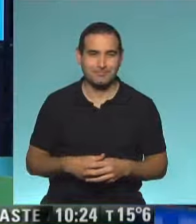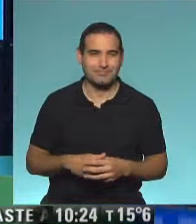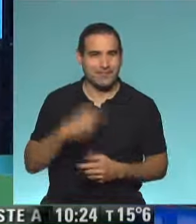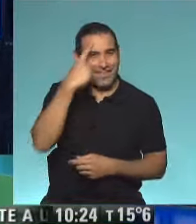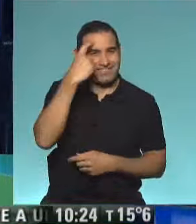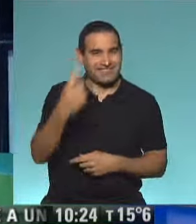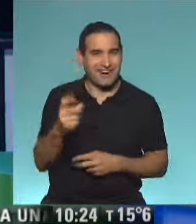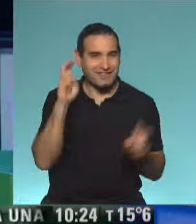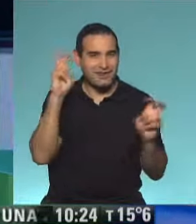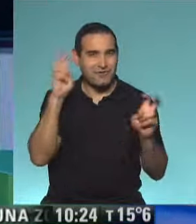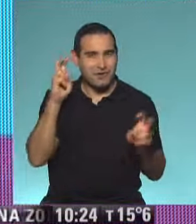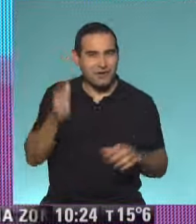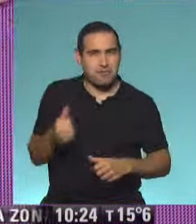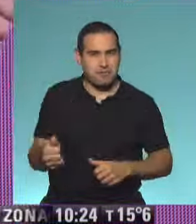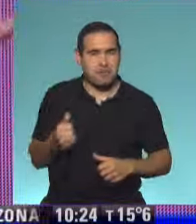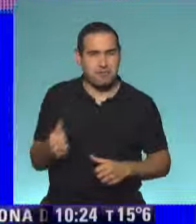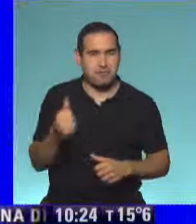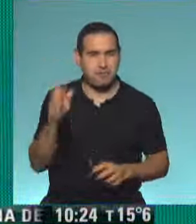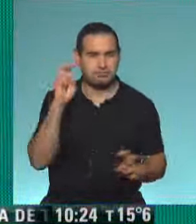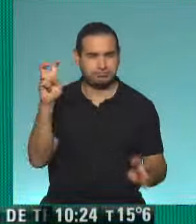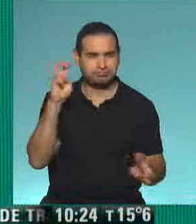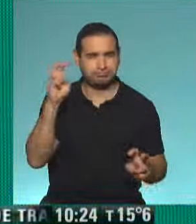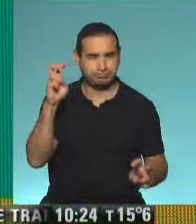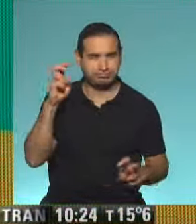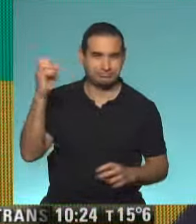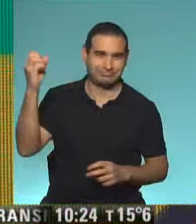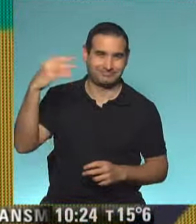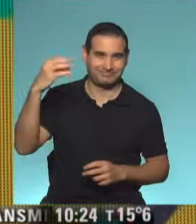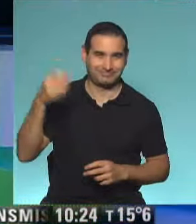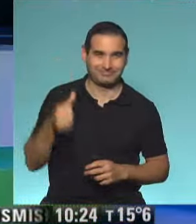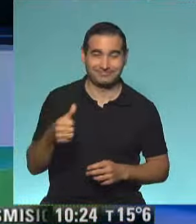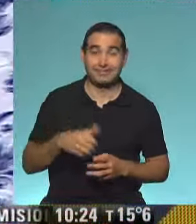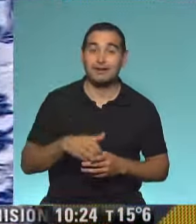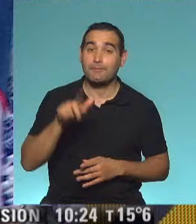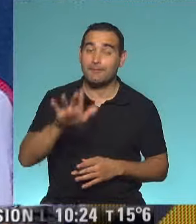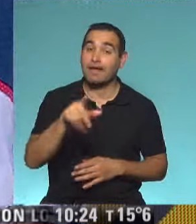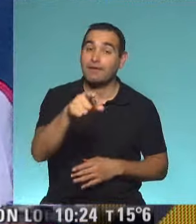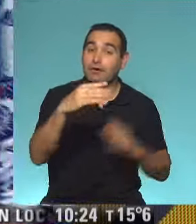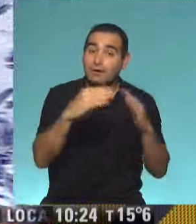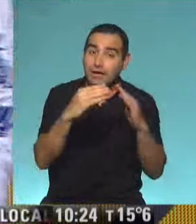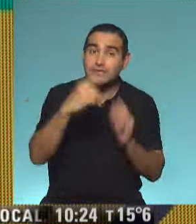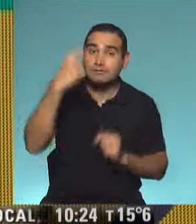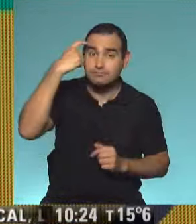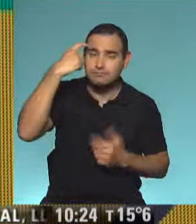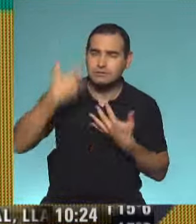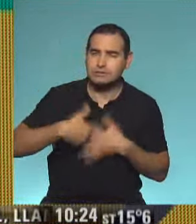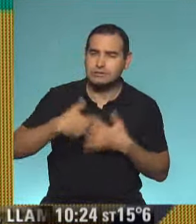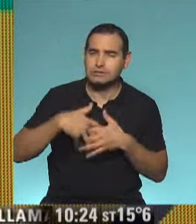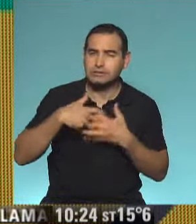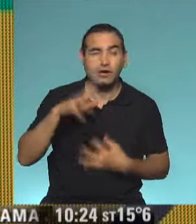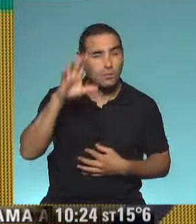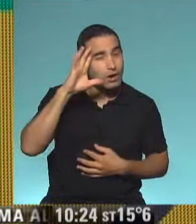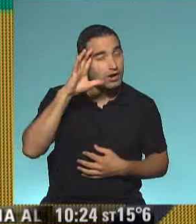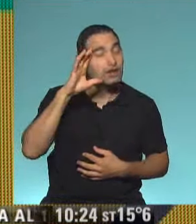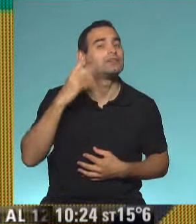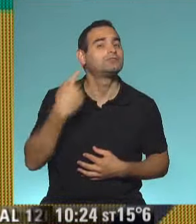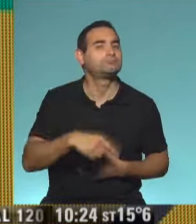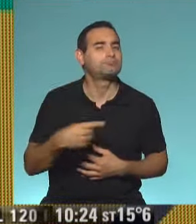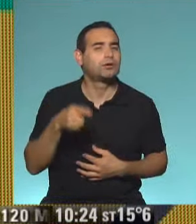¡A los traíos! ¡Volvió el timbre! Pará. En casa vayan pensando... A ver si recuerdan qué